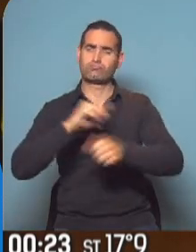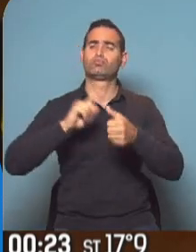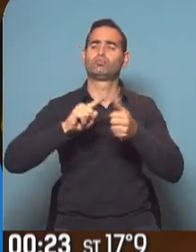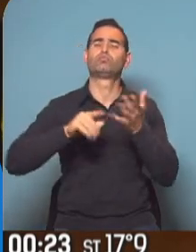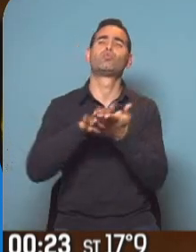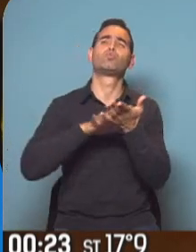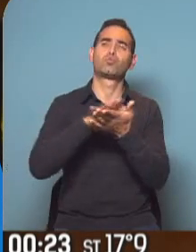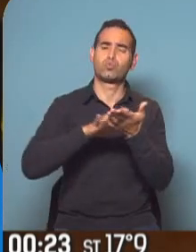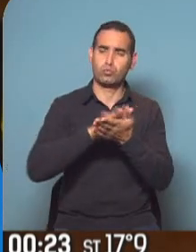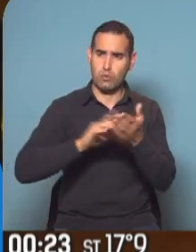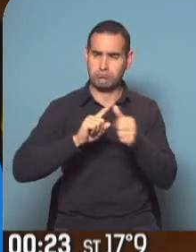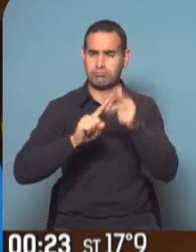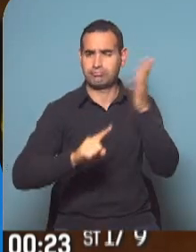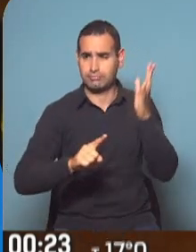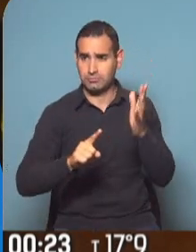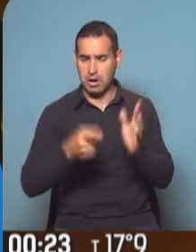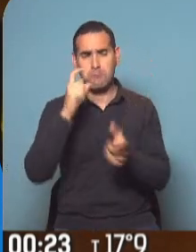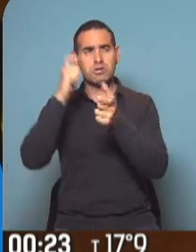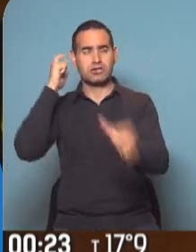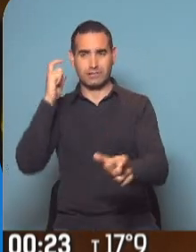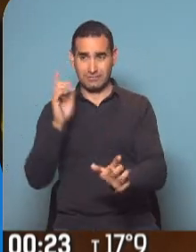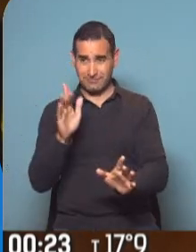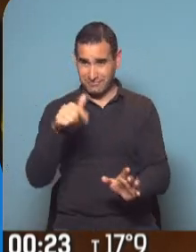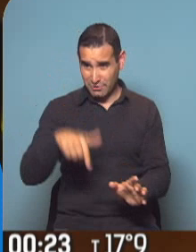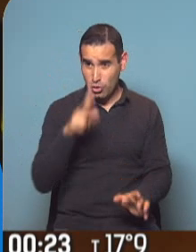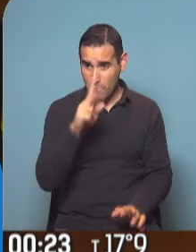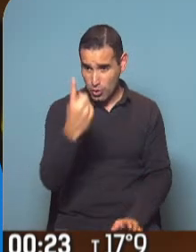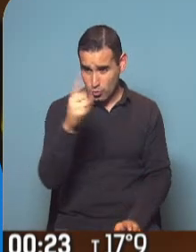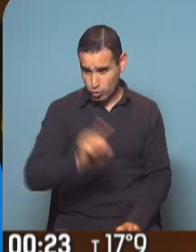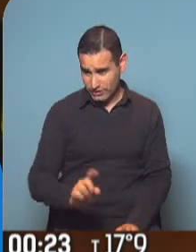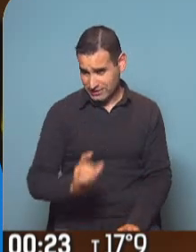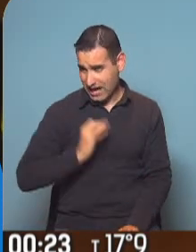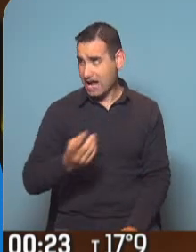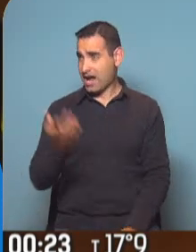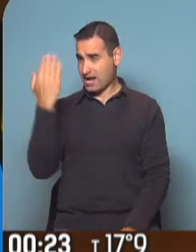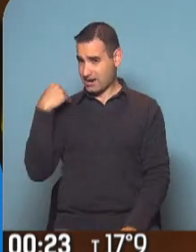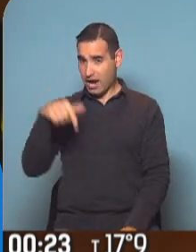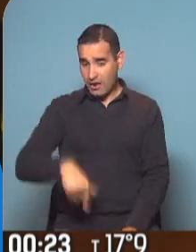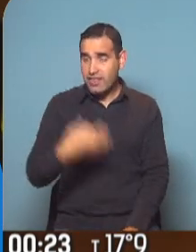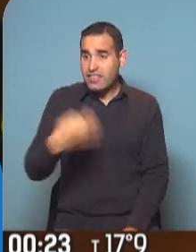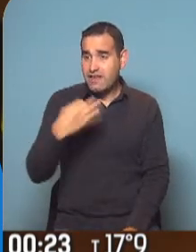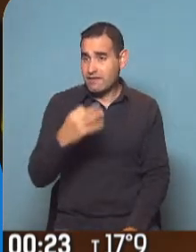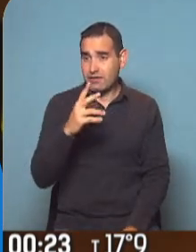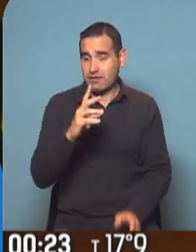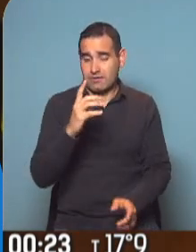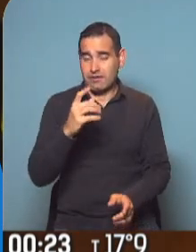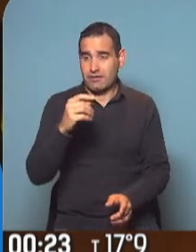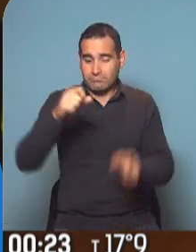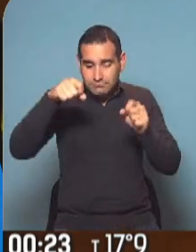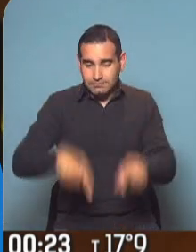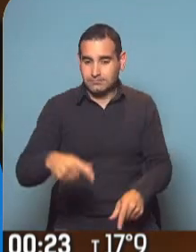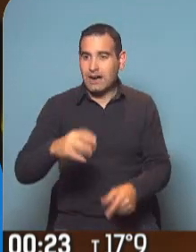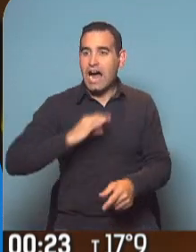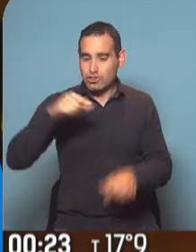alternativa. Supuestamente tiene experiencia, pero no estamos en el 2001, se necesita la experiencia en el siglo XXI, sí. Que no creo que, por lo